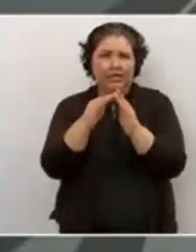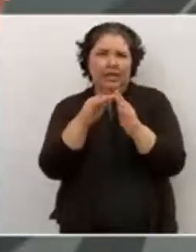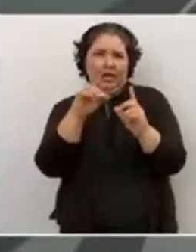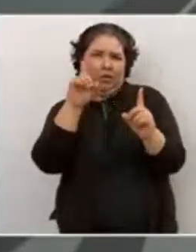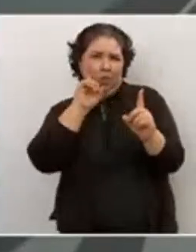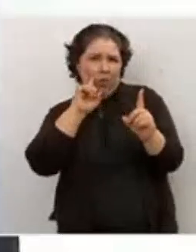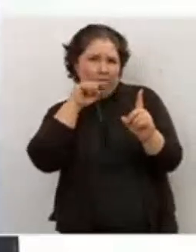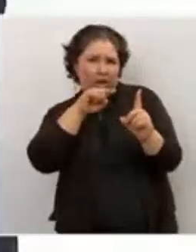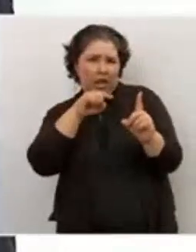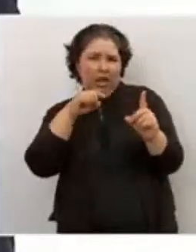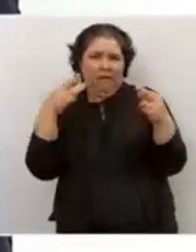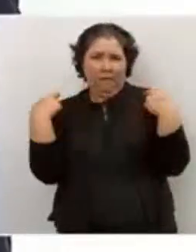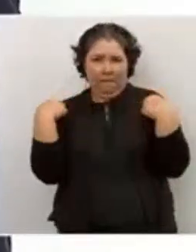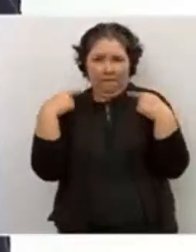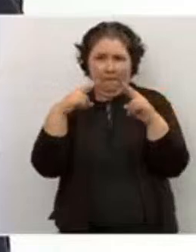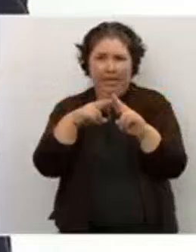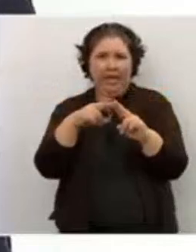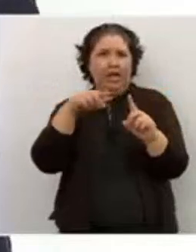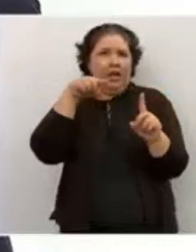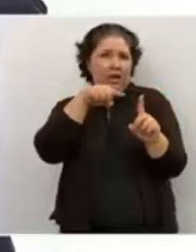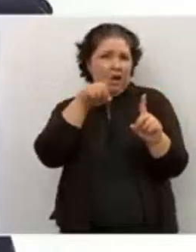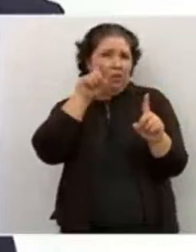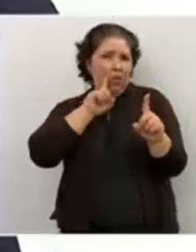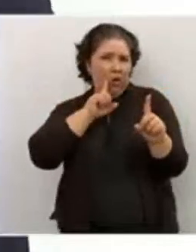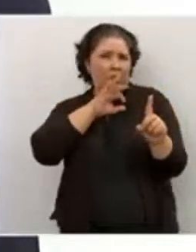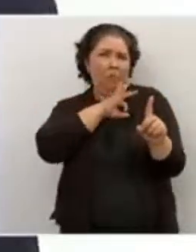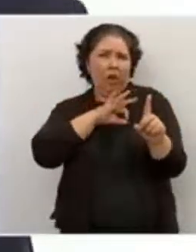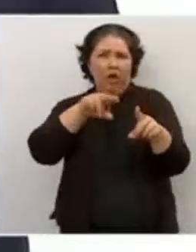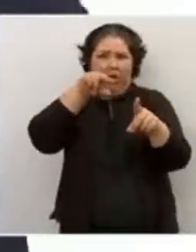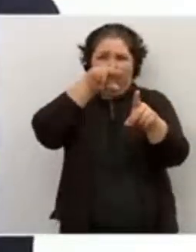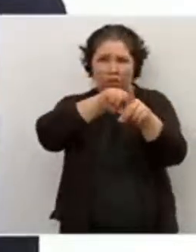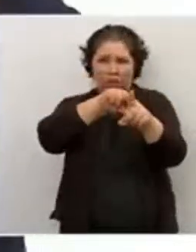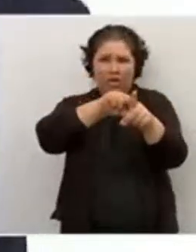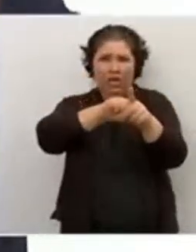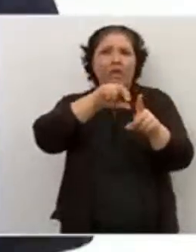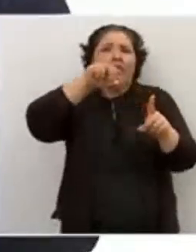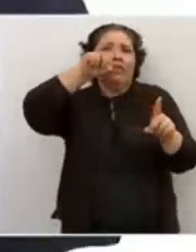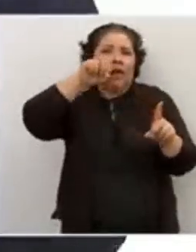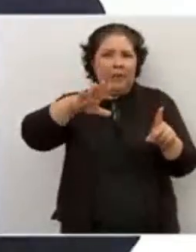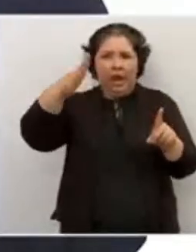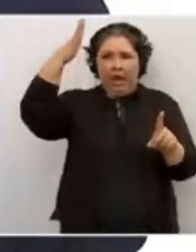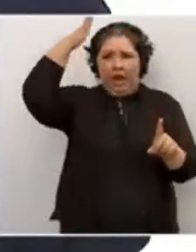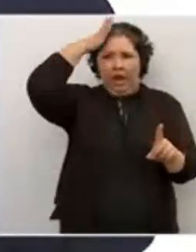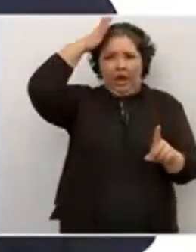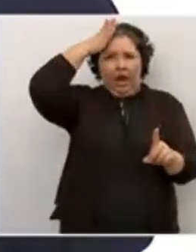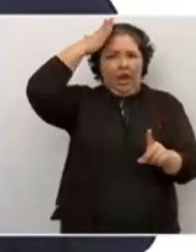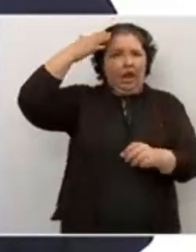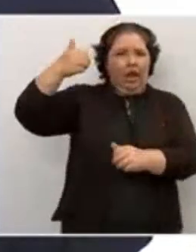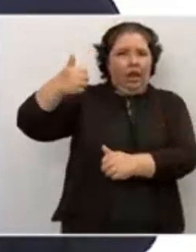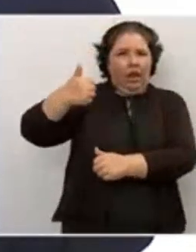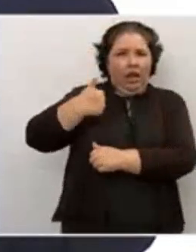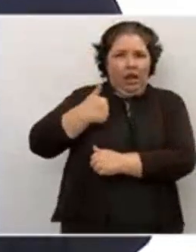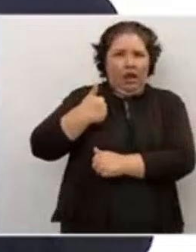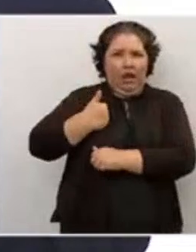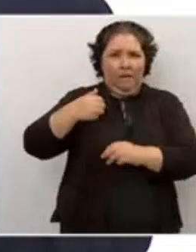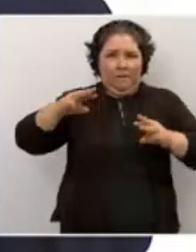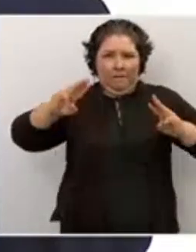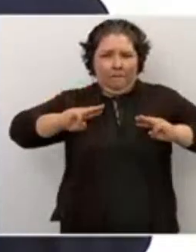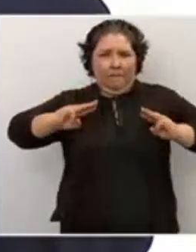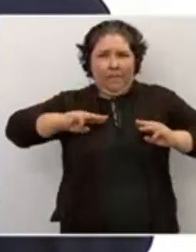puede ser médica y puede ser también comandanta suprema de las Fuerzas Armadas.